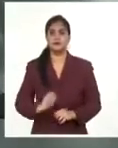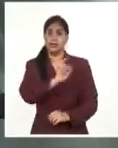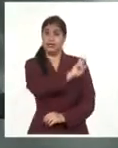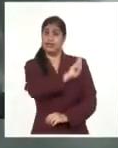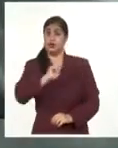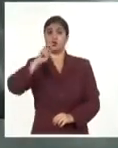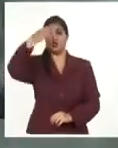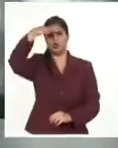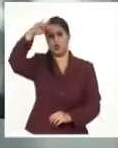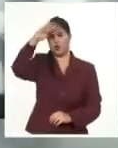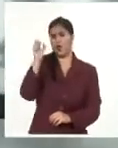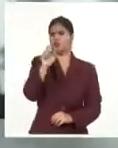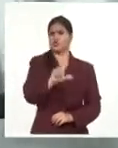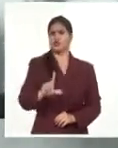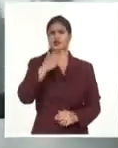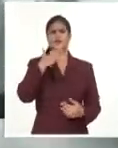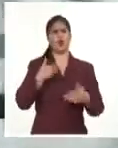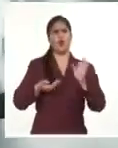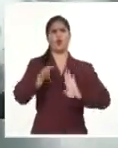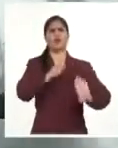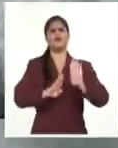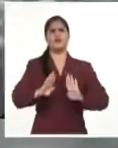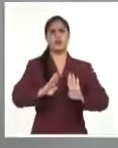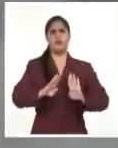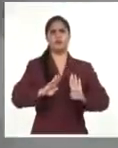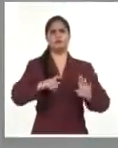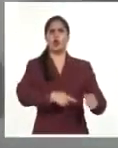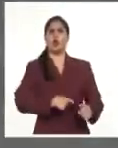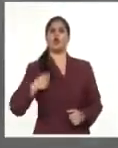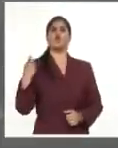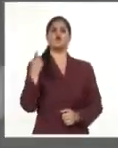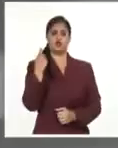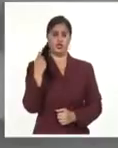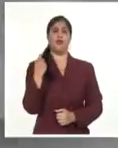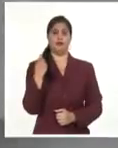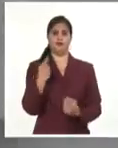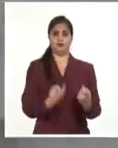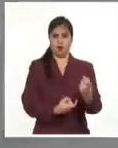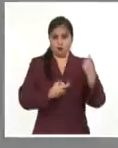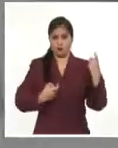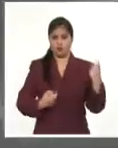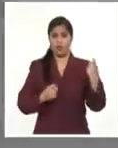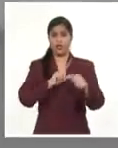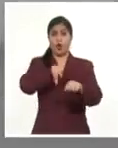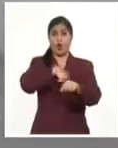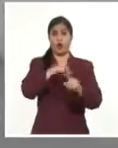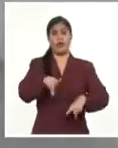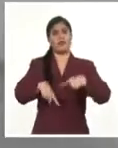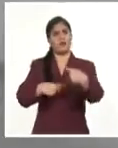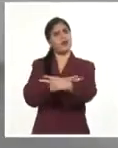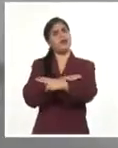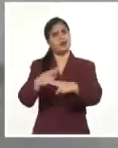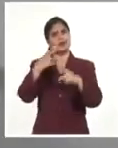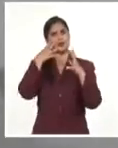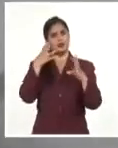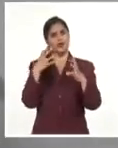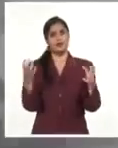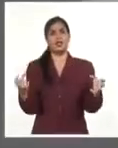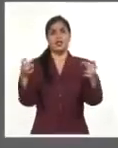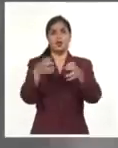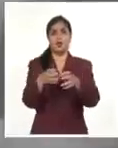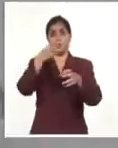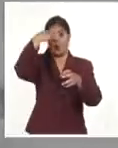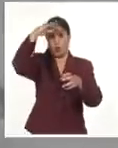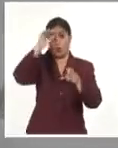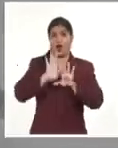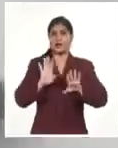revolución socialista la defendemos con esos fusiles. Las siguientes horas serían históricas. El escenario estaba listo para la